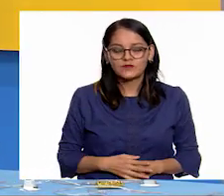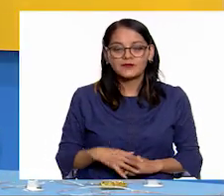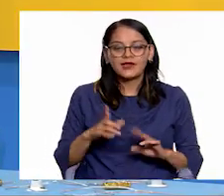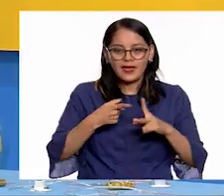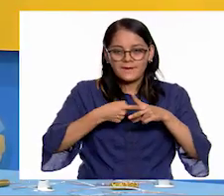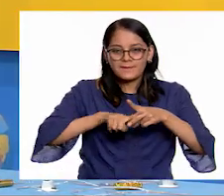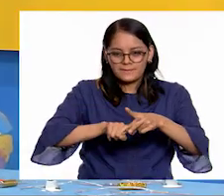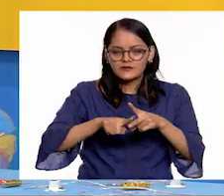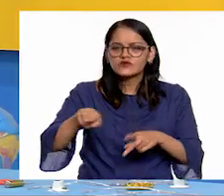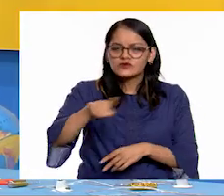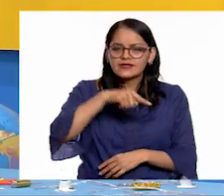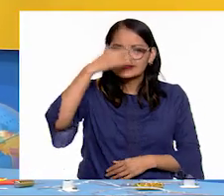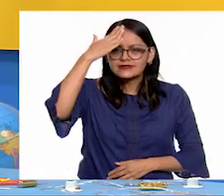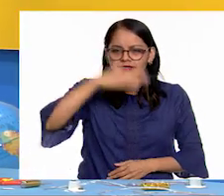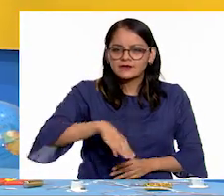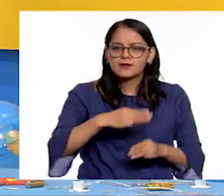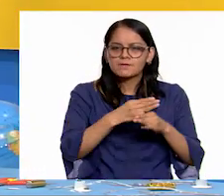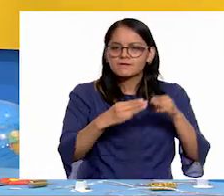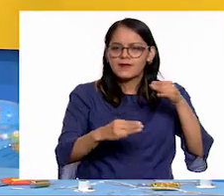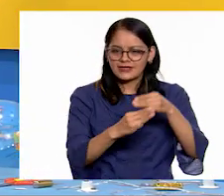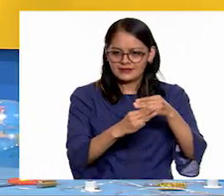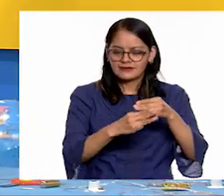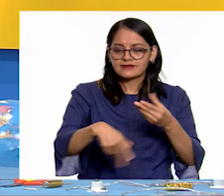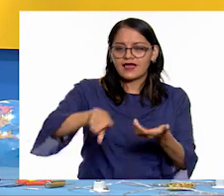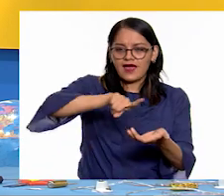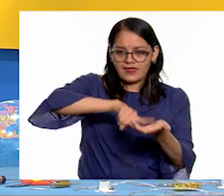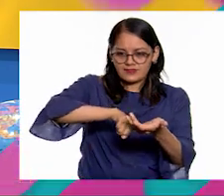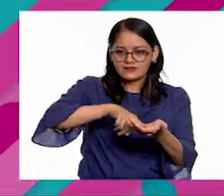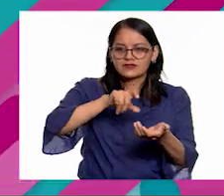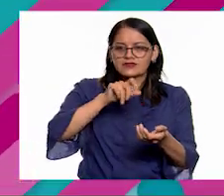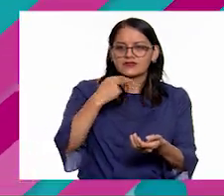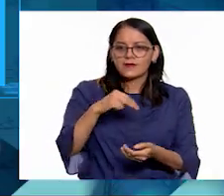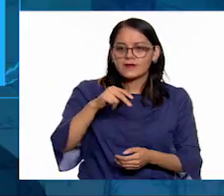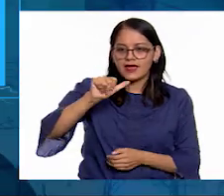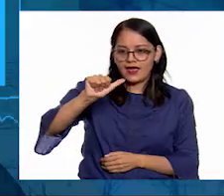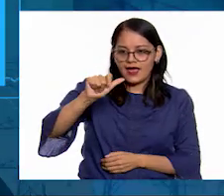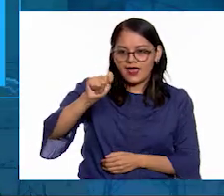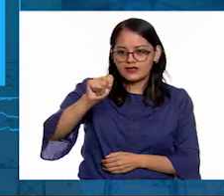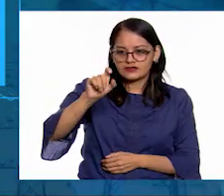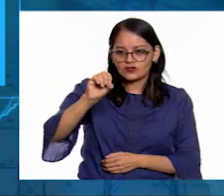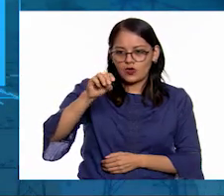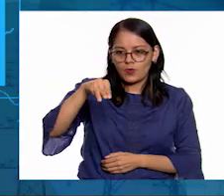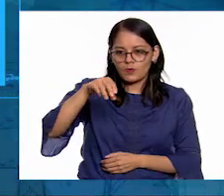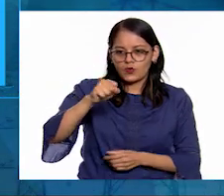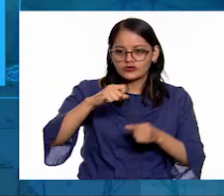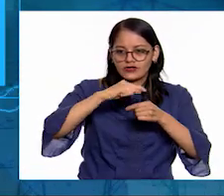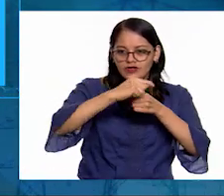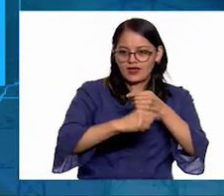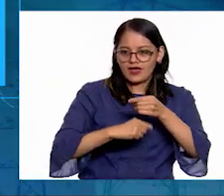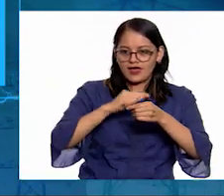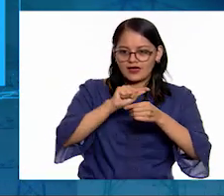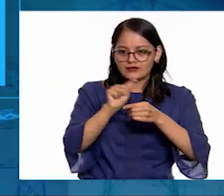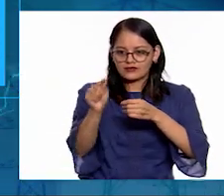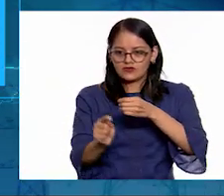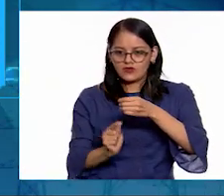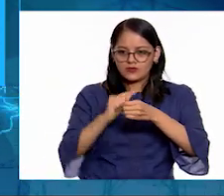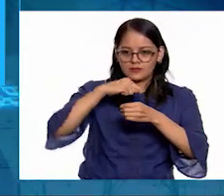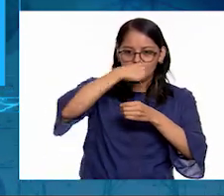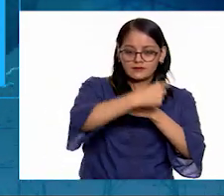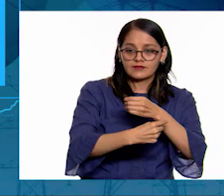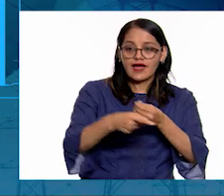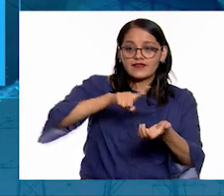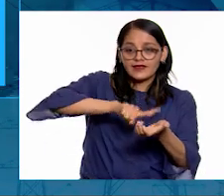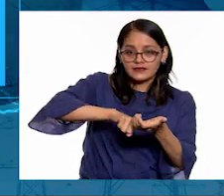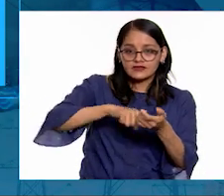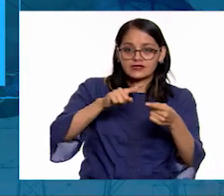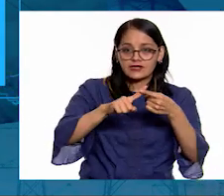Empecemos con saber que la materia está conformada por átomos y los átomos se componen de protones,